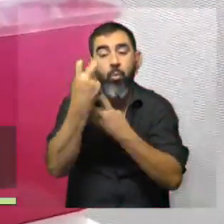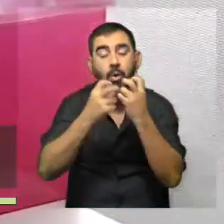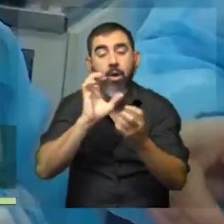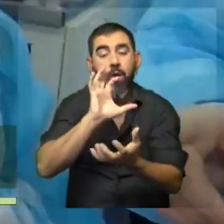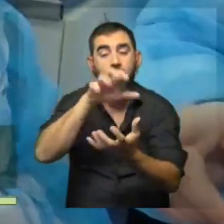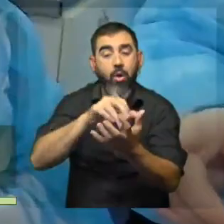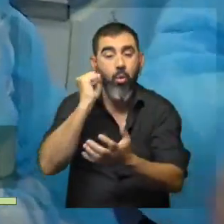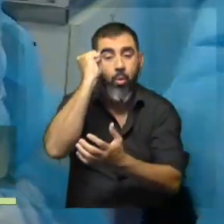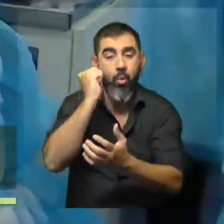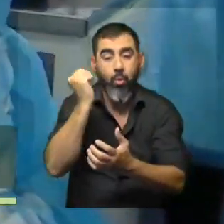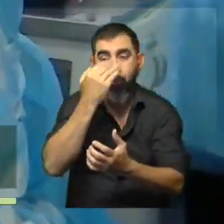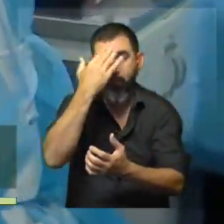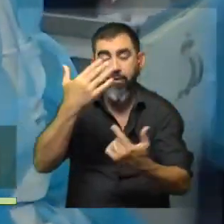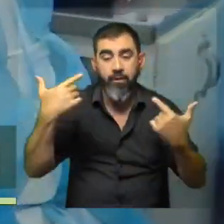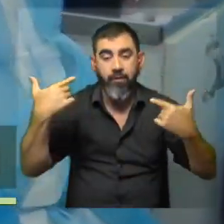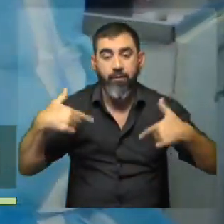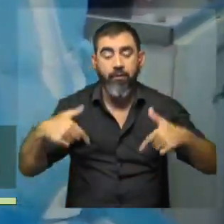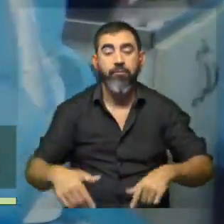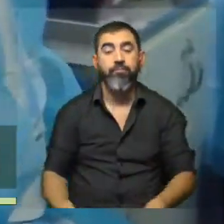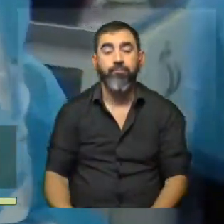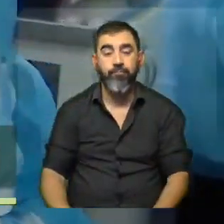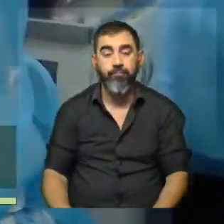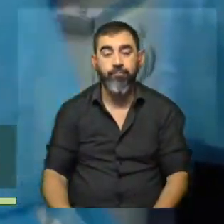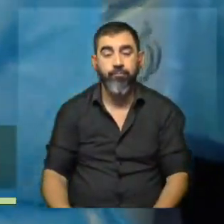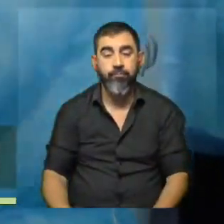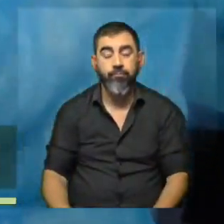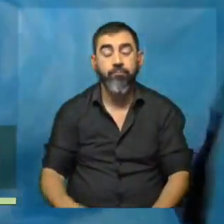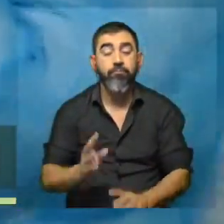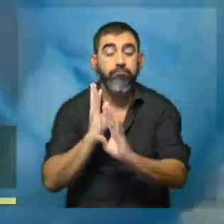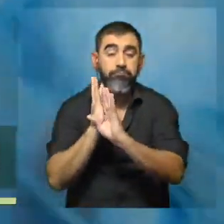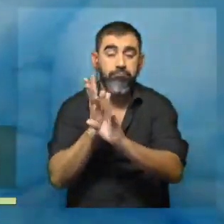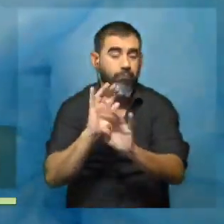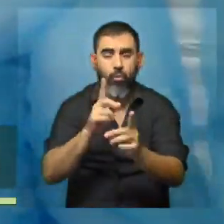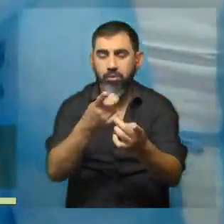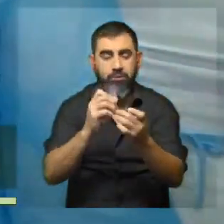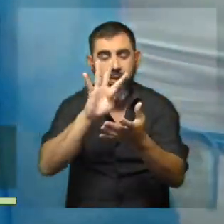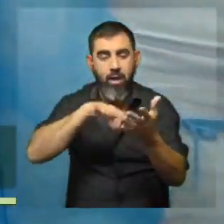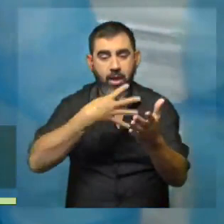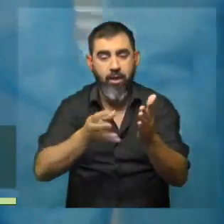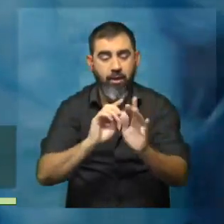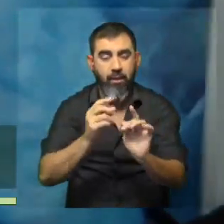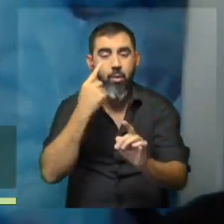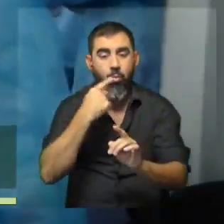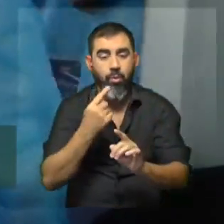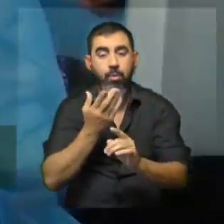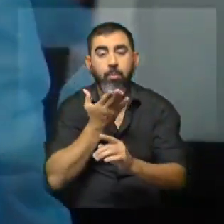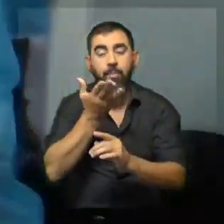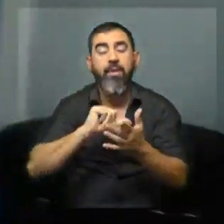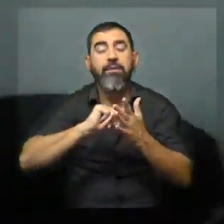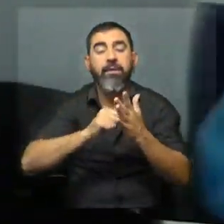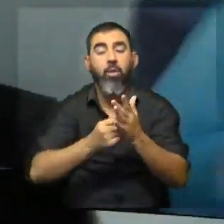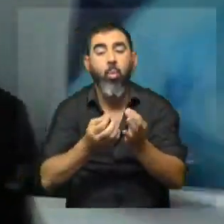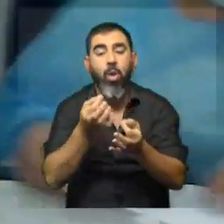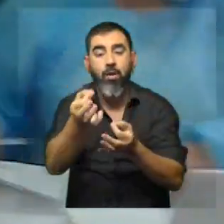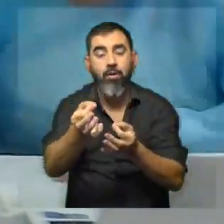vacunatorio como decíamos allí en la Explanada del intendencia así atiende por orden de llegada sin necesidad de agendar se pide concurrir con cédula